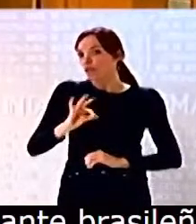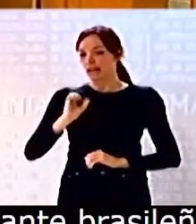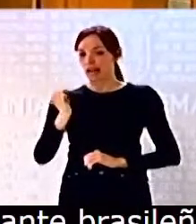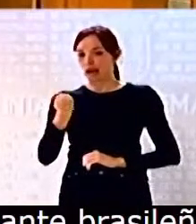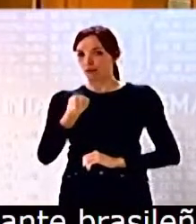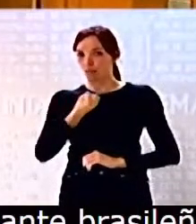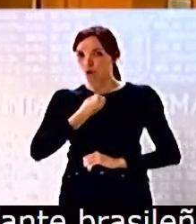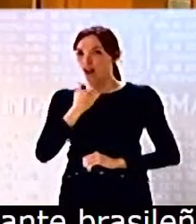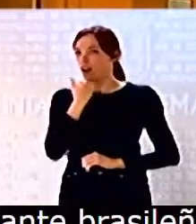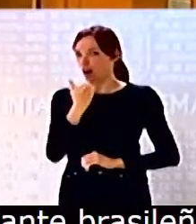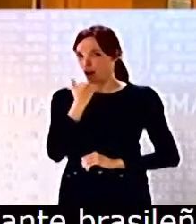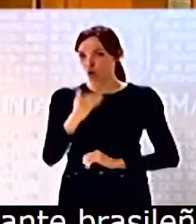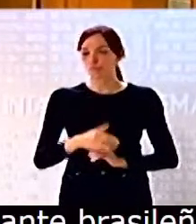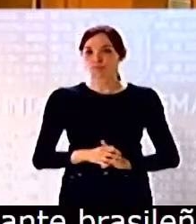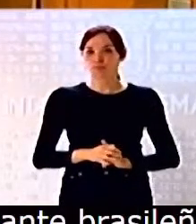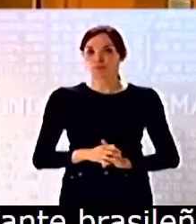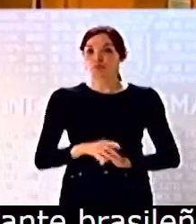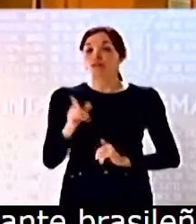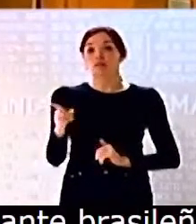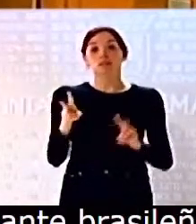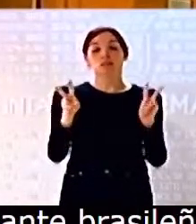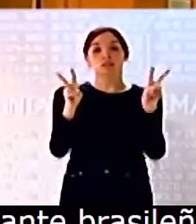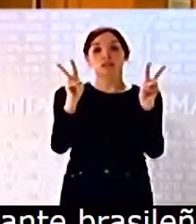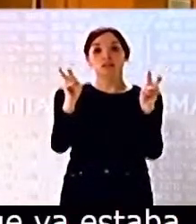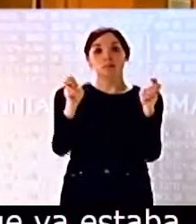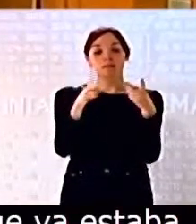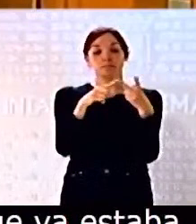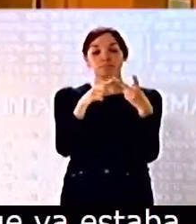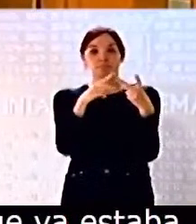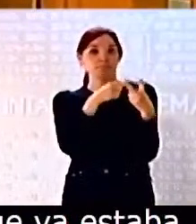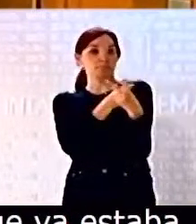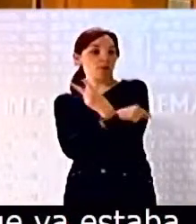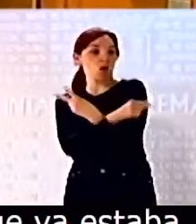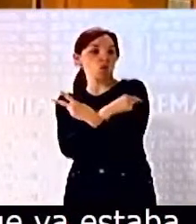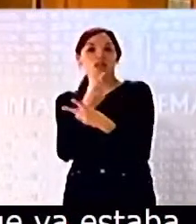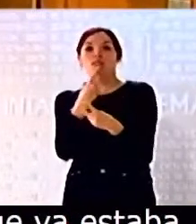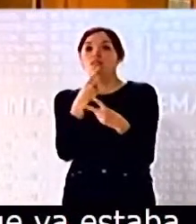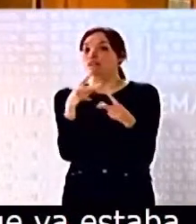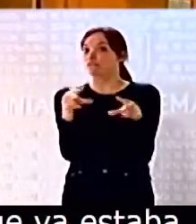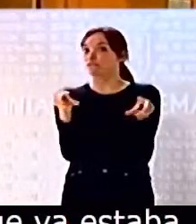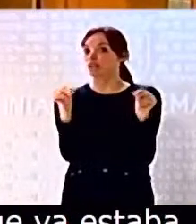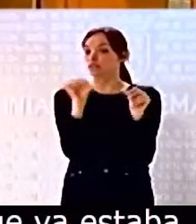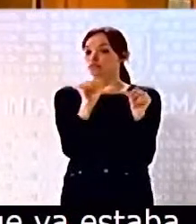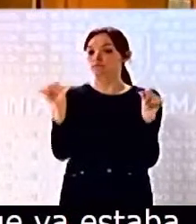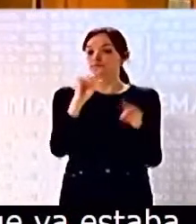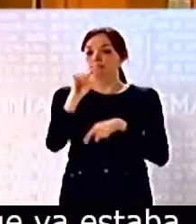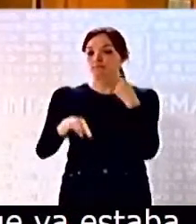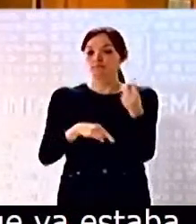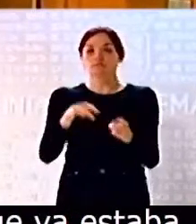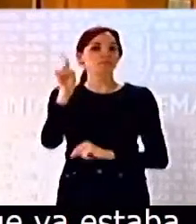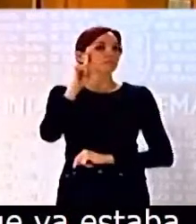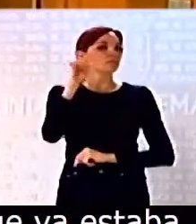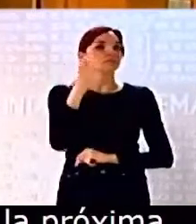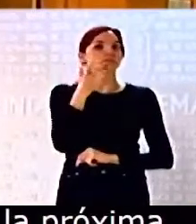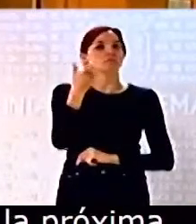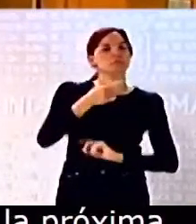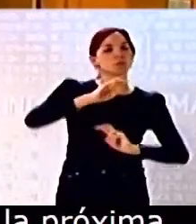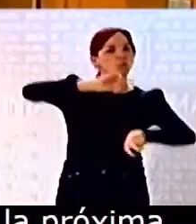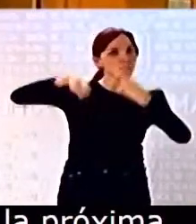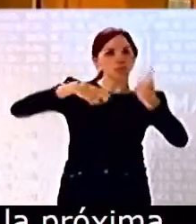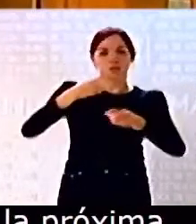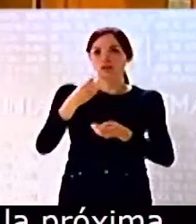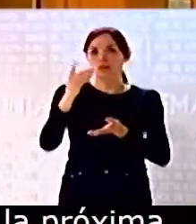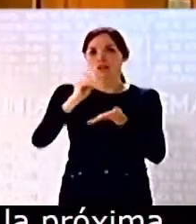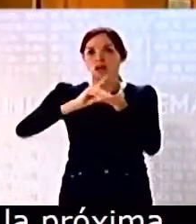ya estaba confirmado. Sobre la vacunación, decía que terminarán la próxima semana. No sé si tienen datos actualizados